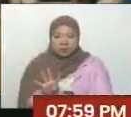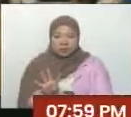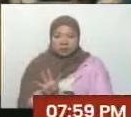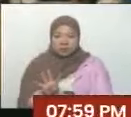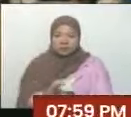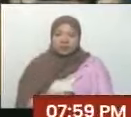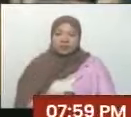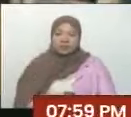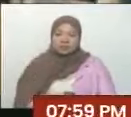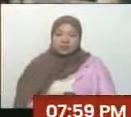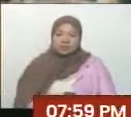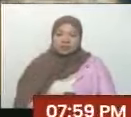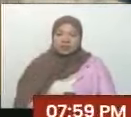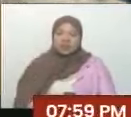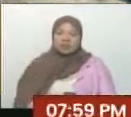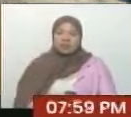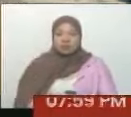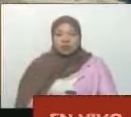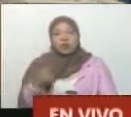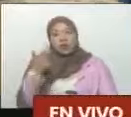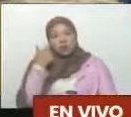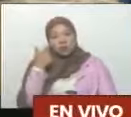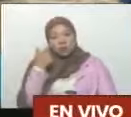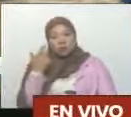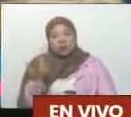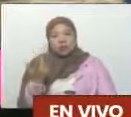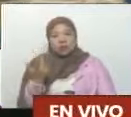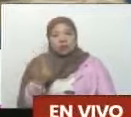meta traviesa que yo puse.